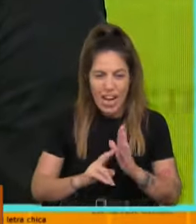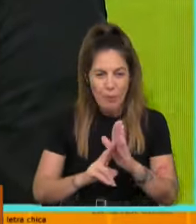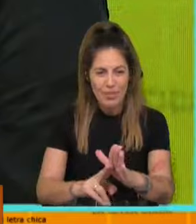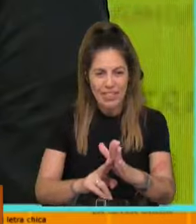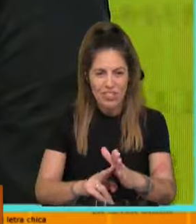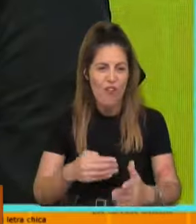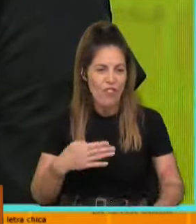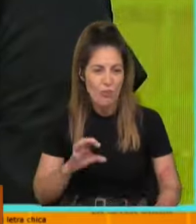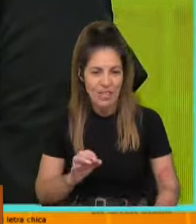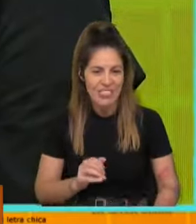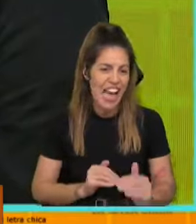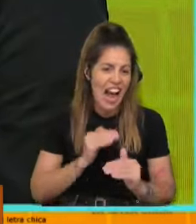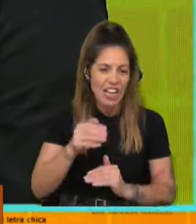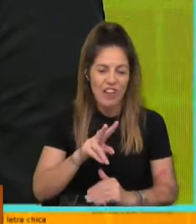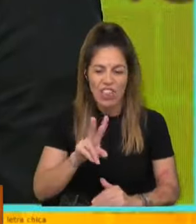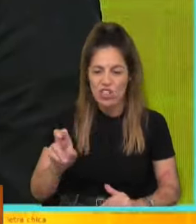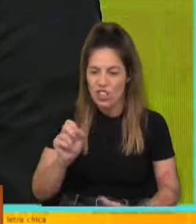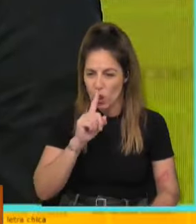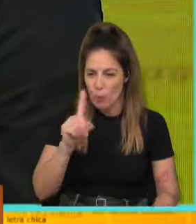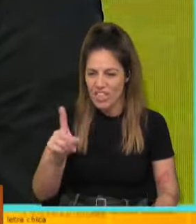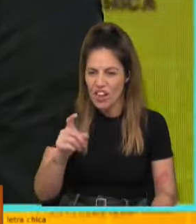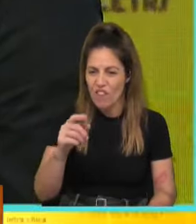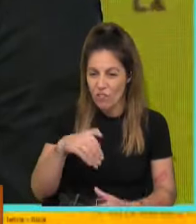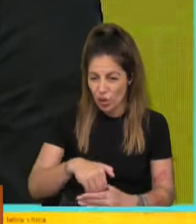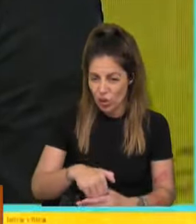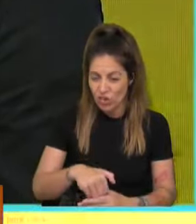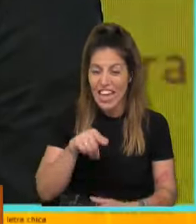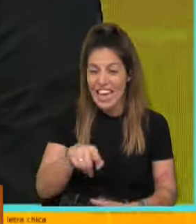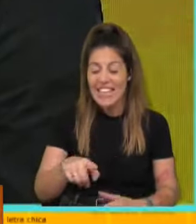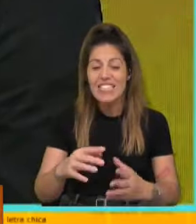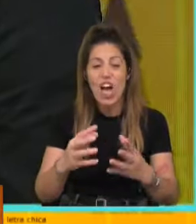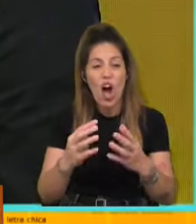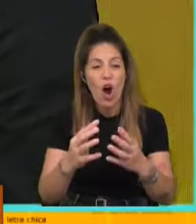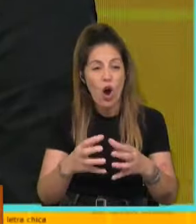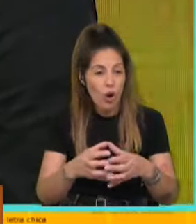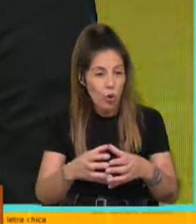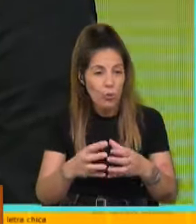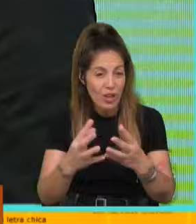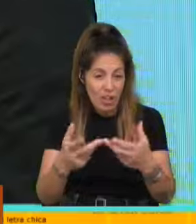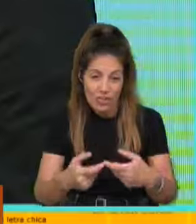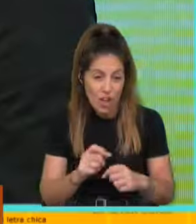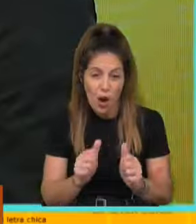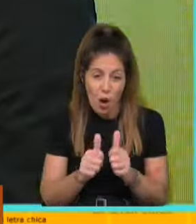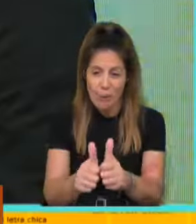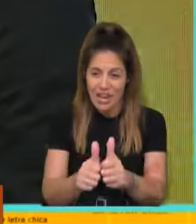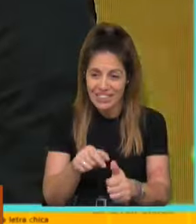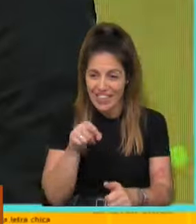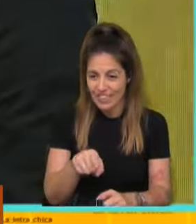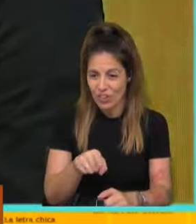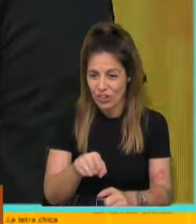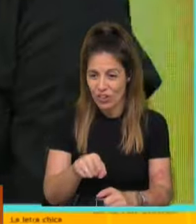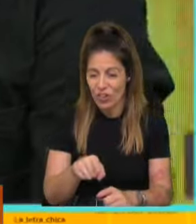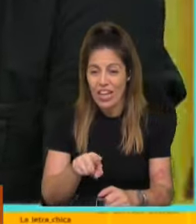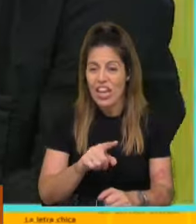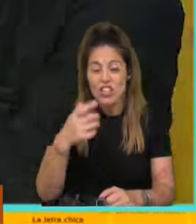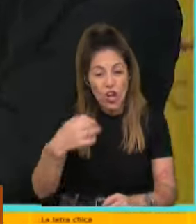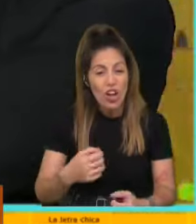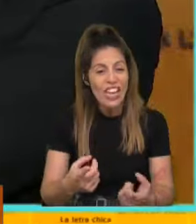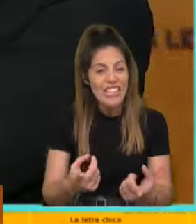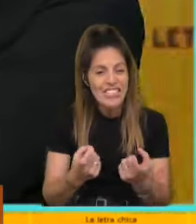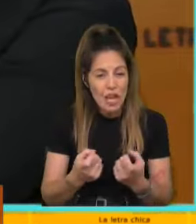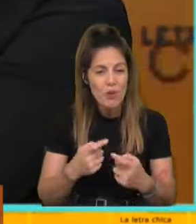el bps estuvo arriba de 200,000 votos entonces esa organización no acompaña esta estrategia y yo creo que necesitamos discutir